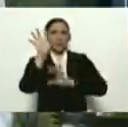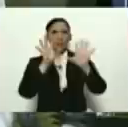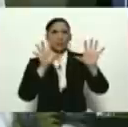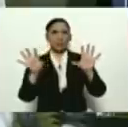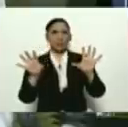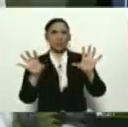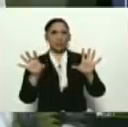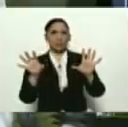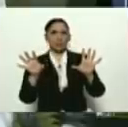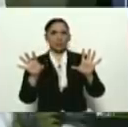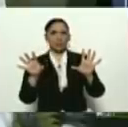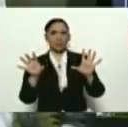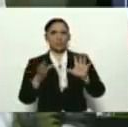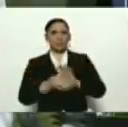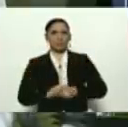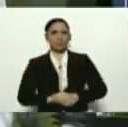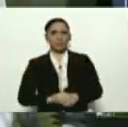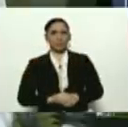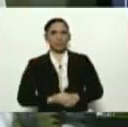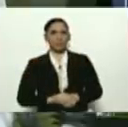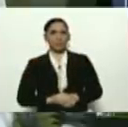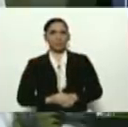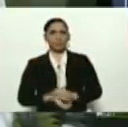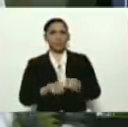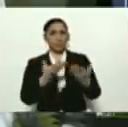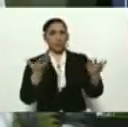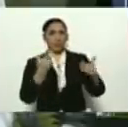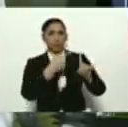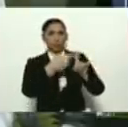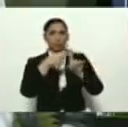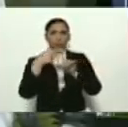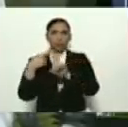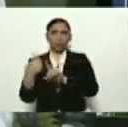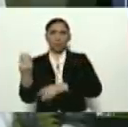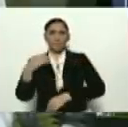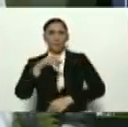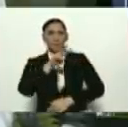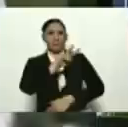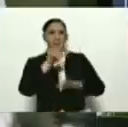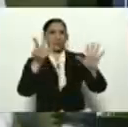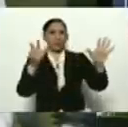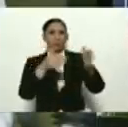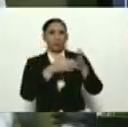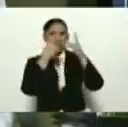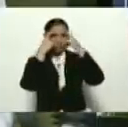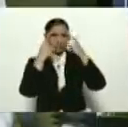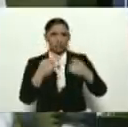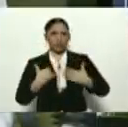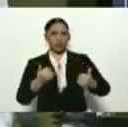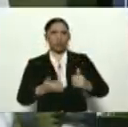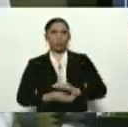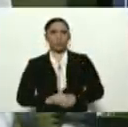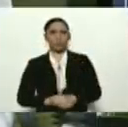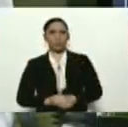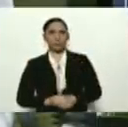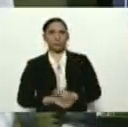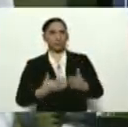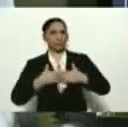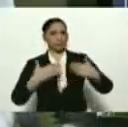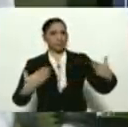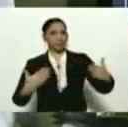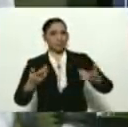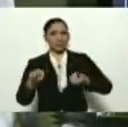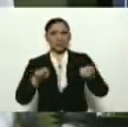a pedido de sus gobiernos. Ellos se suman a los más de 28.000 profesionales de la salud que ya prestaban